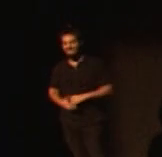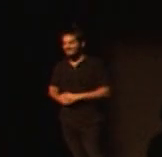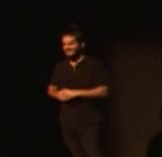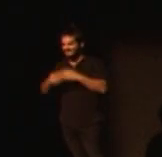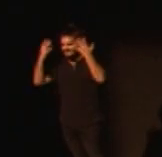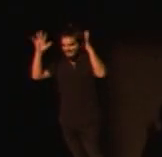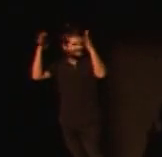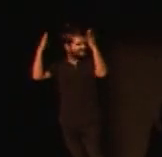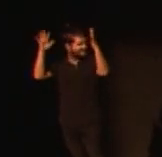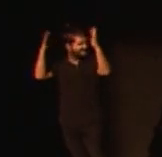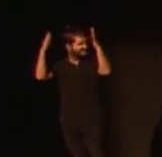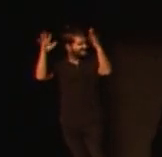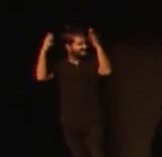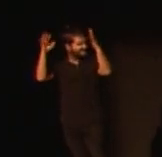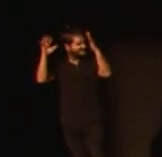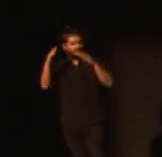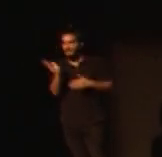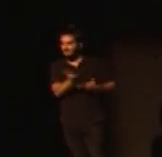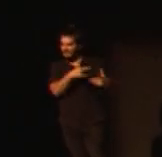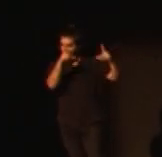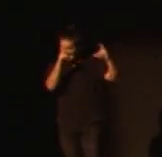No, pero póngate la foto, señor alcalde, la foto.